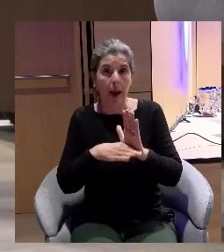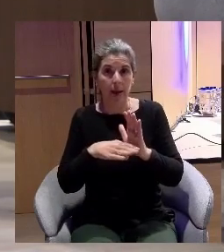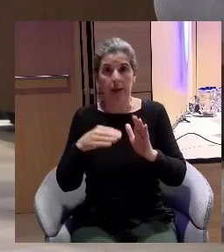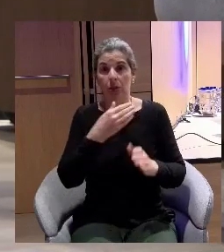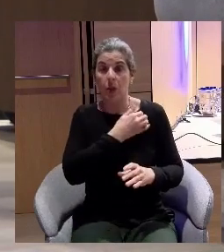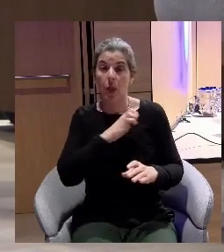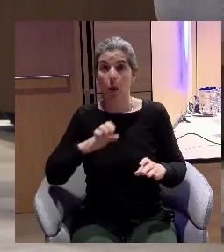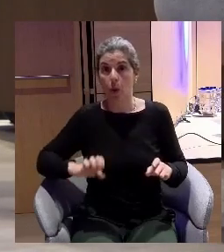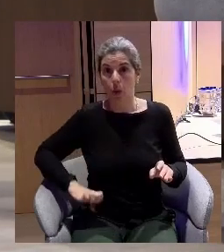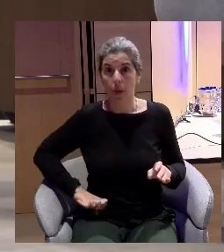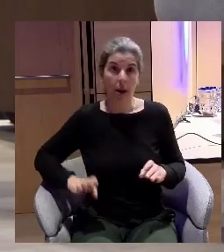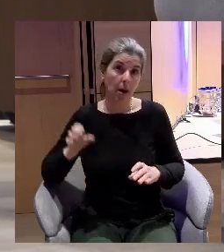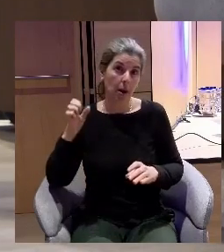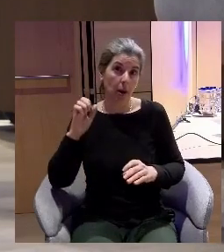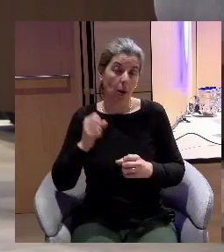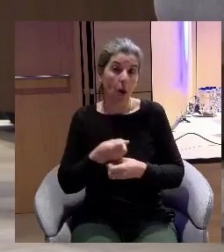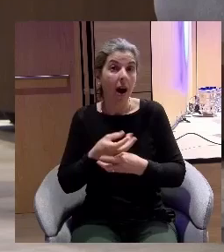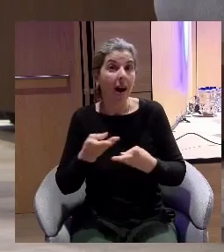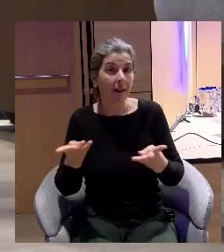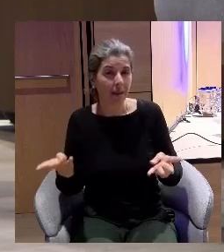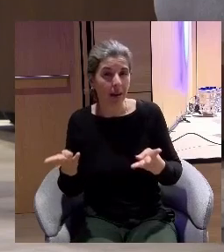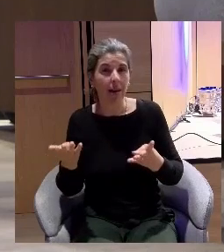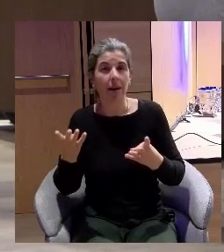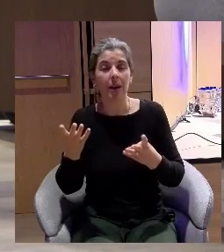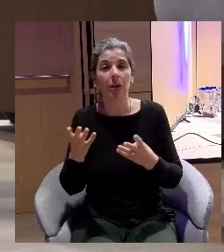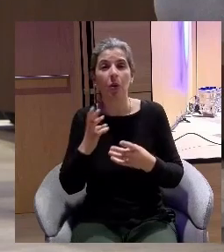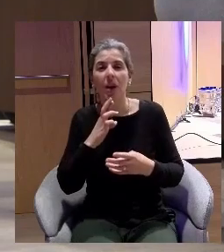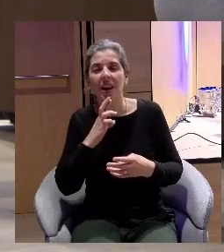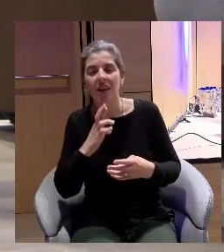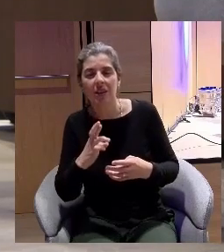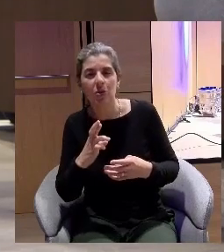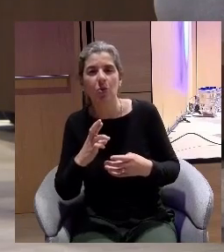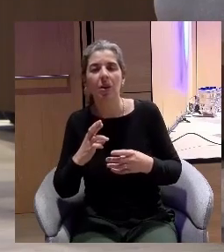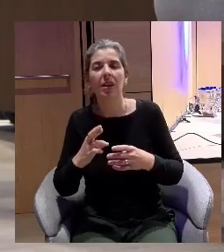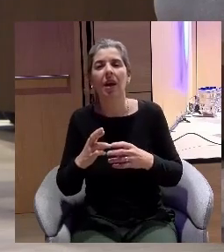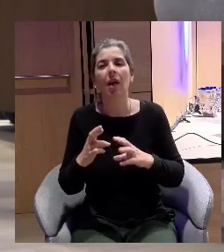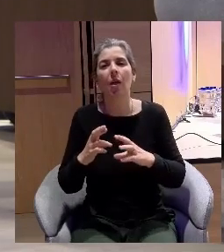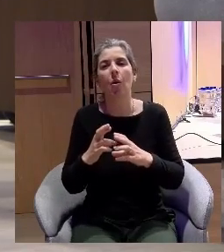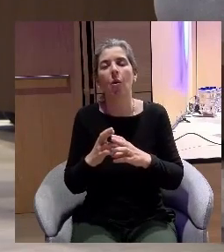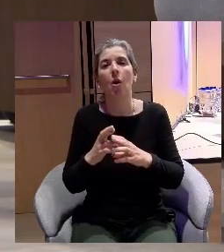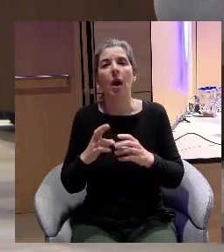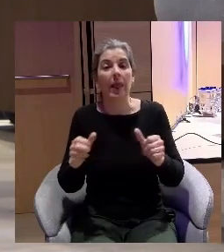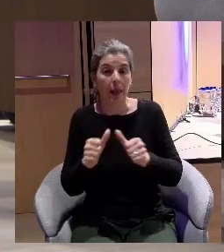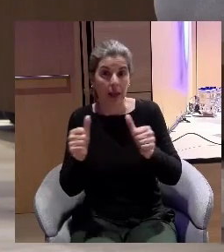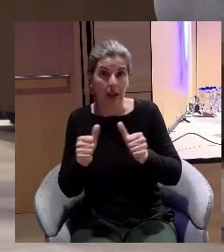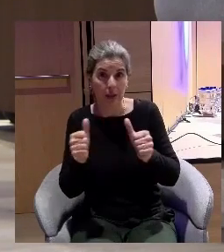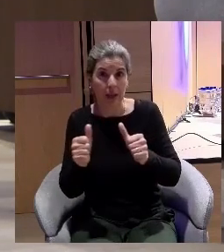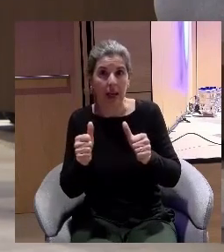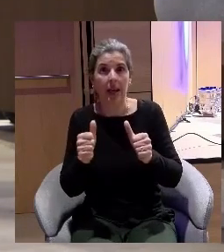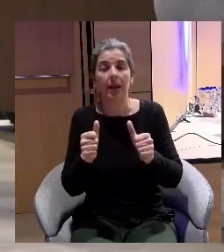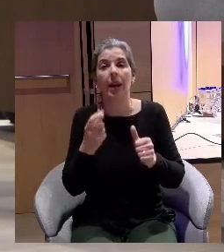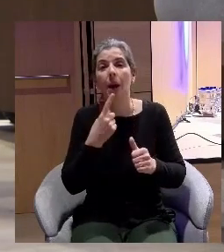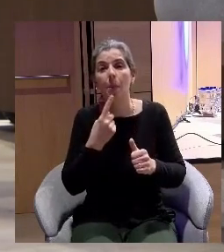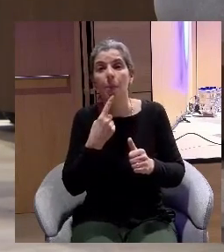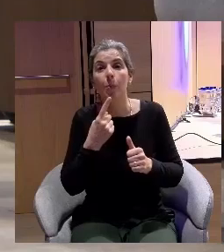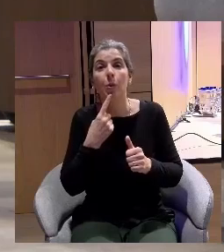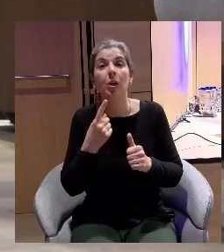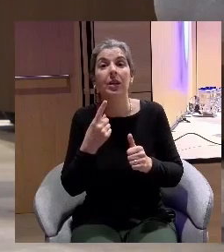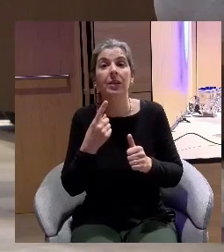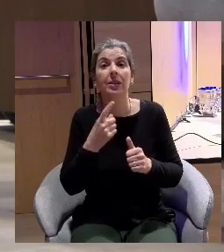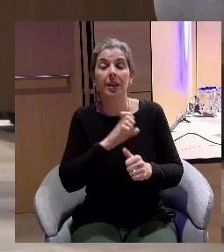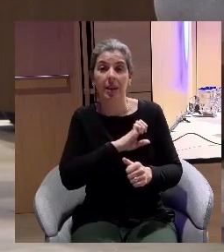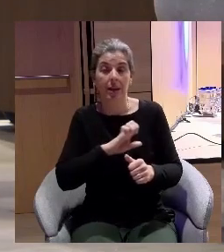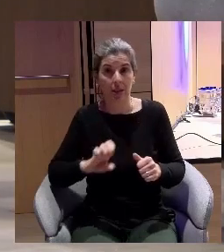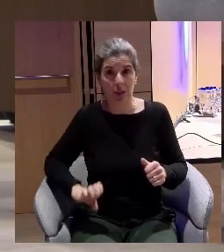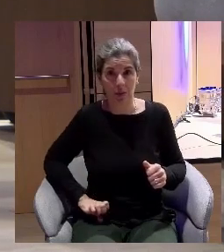que incorporan la transformación digital y las herramientas digitales como un activo de las políticas y una herramienta de las políticas de